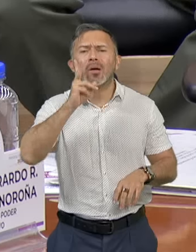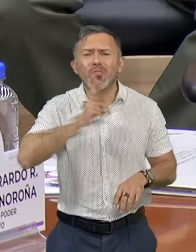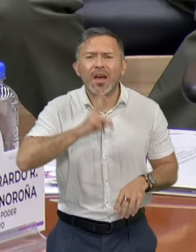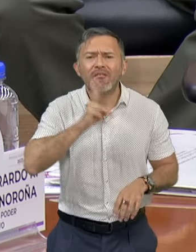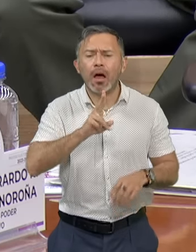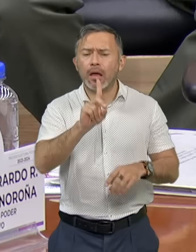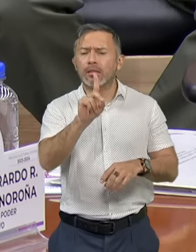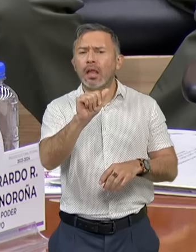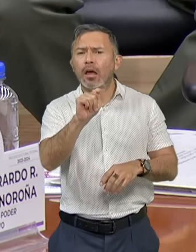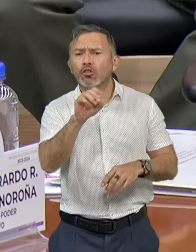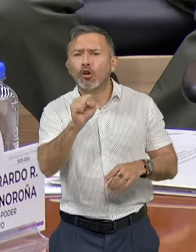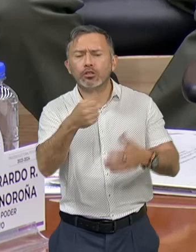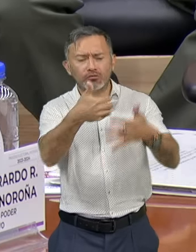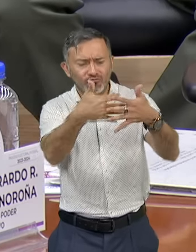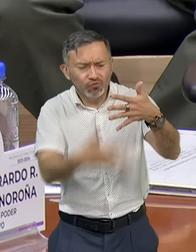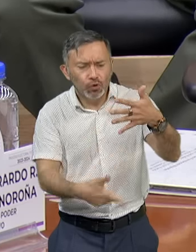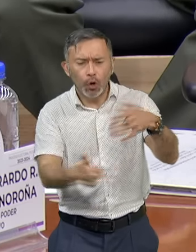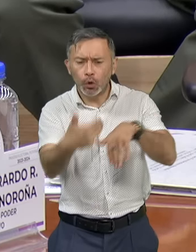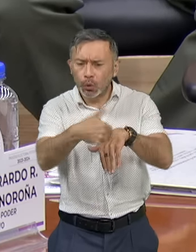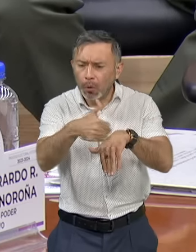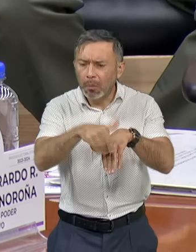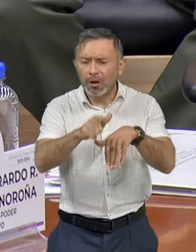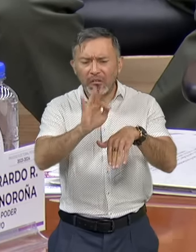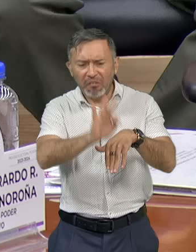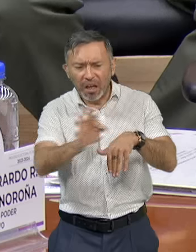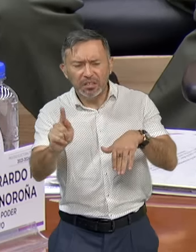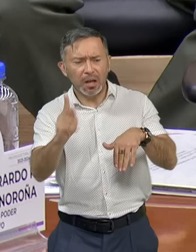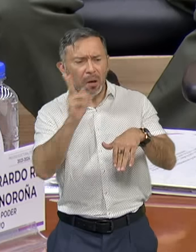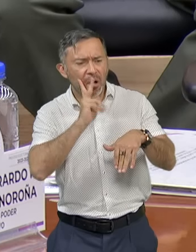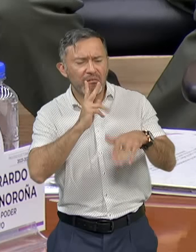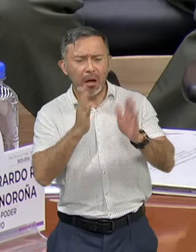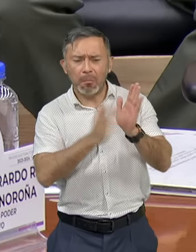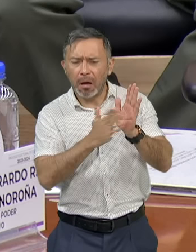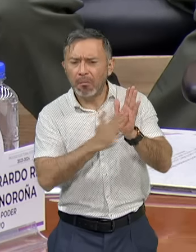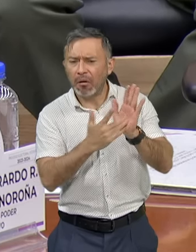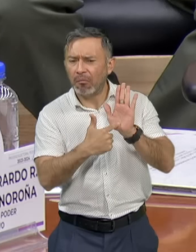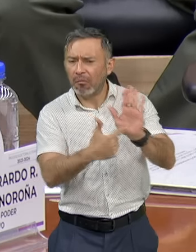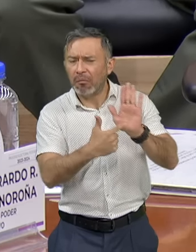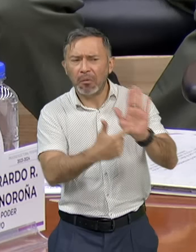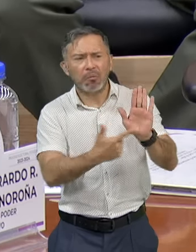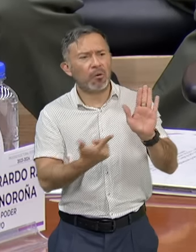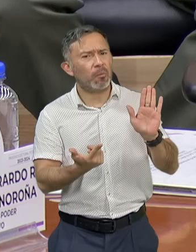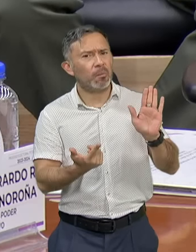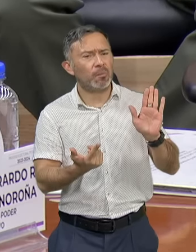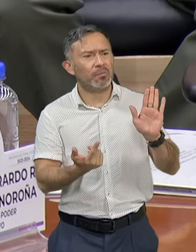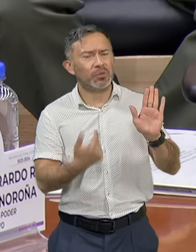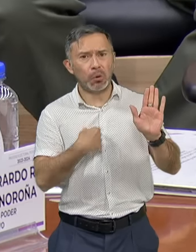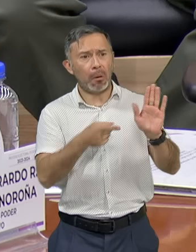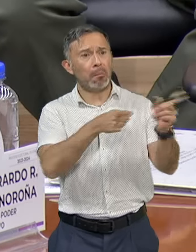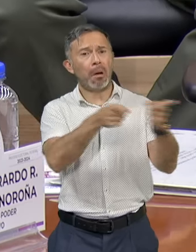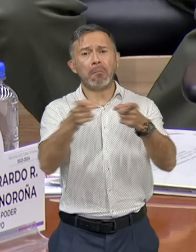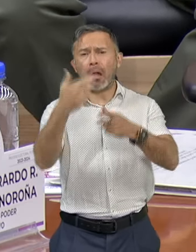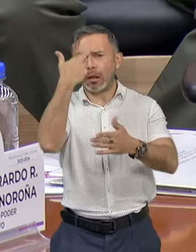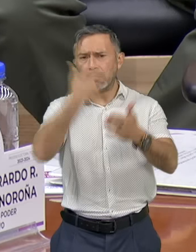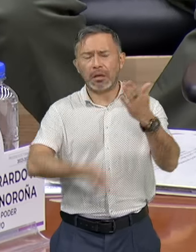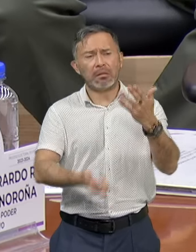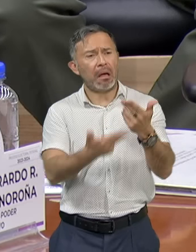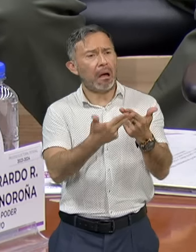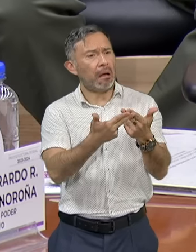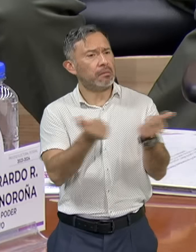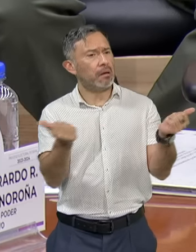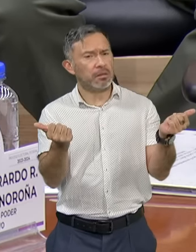doy cifras doy argumentos doy no estoy faltándole al respeto a nadie no ha sido